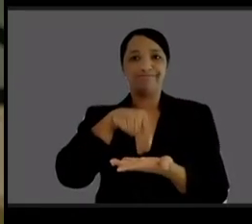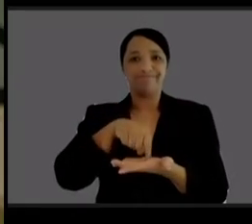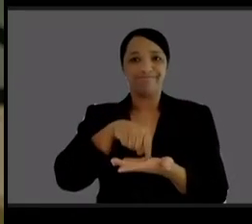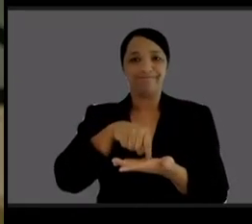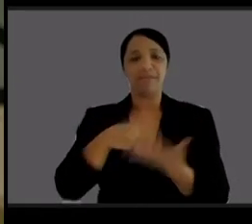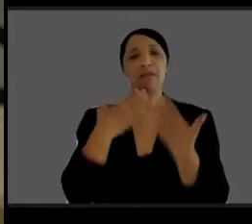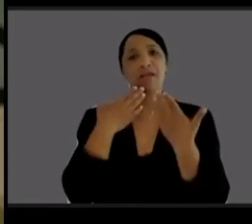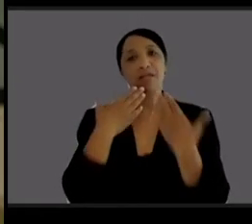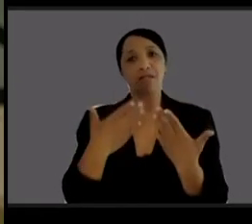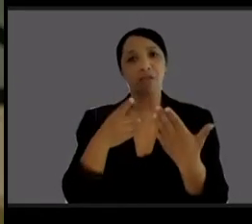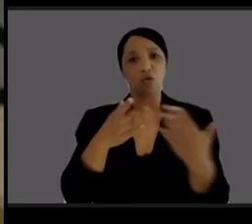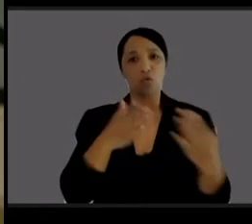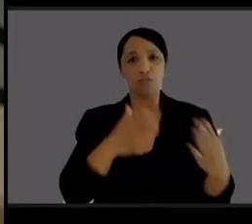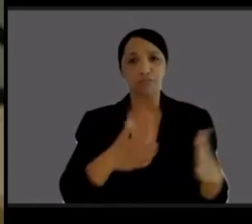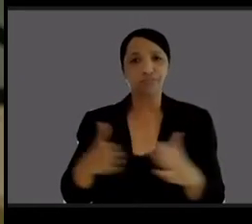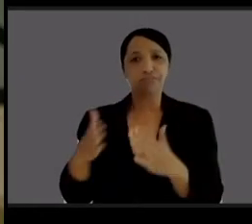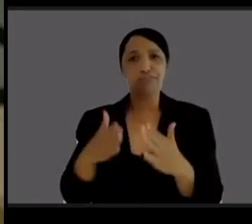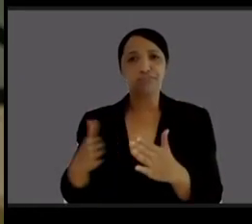en Kioto.